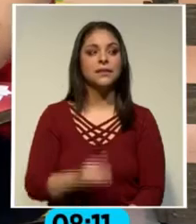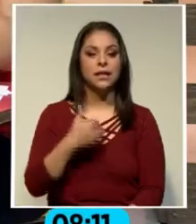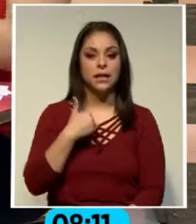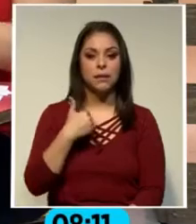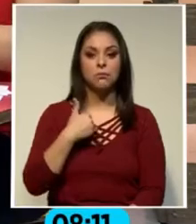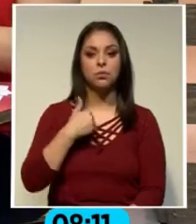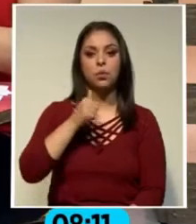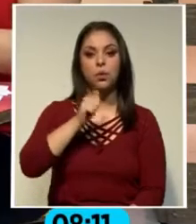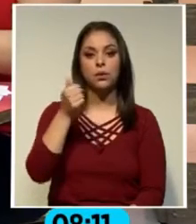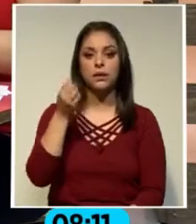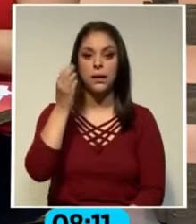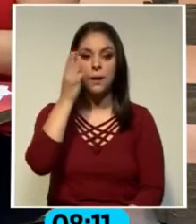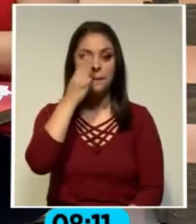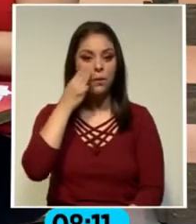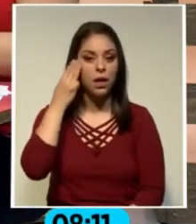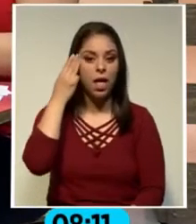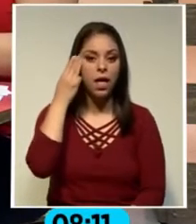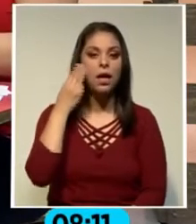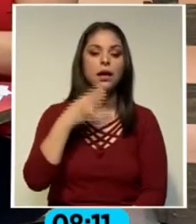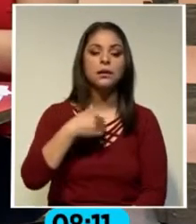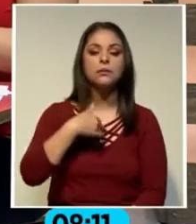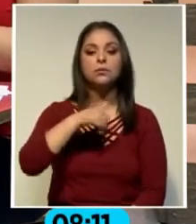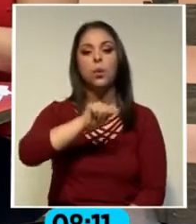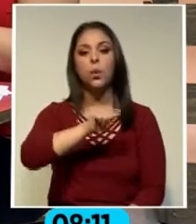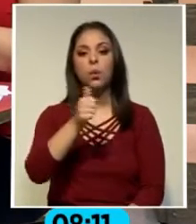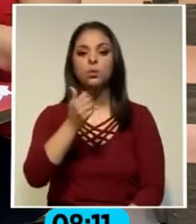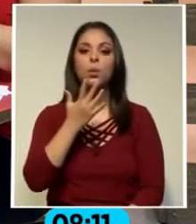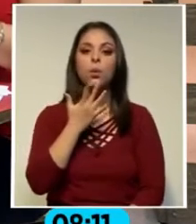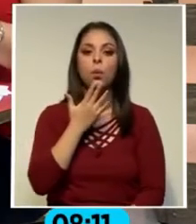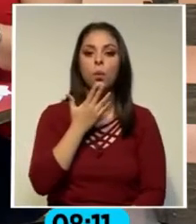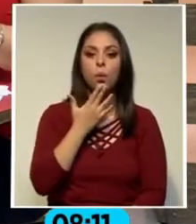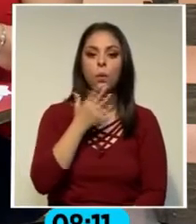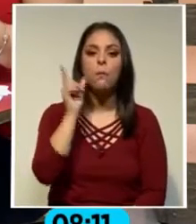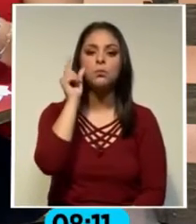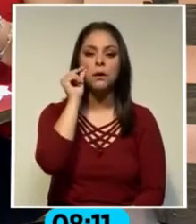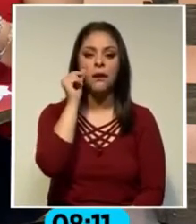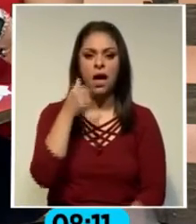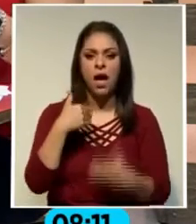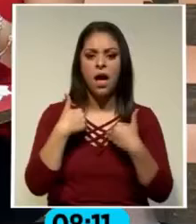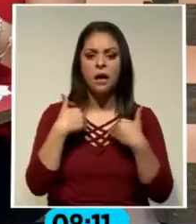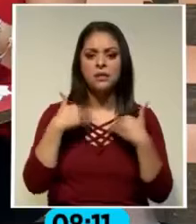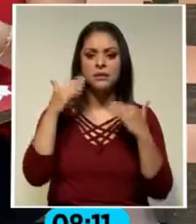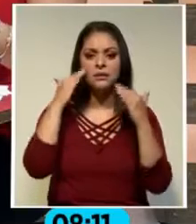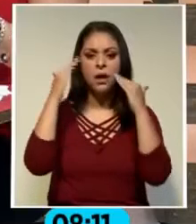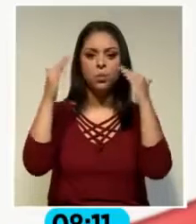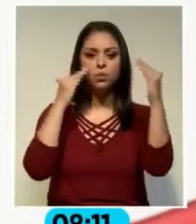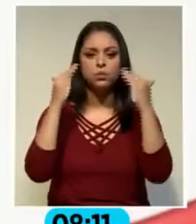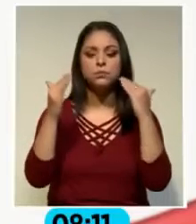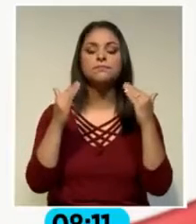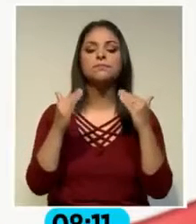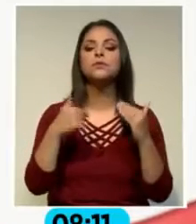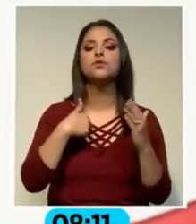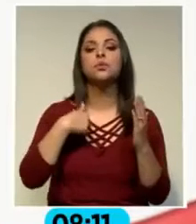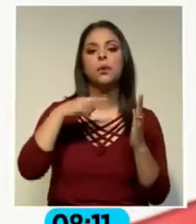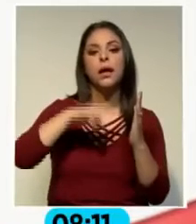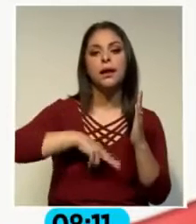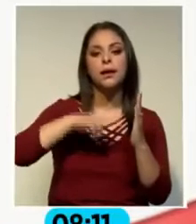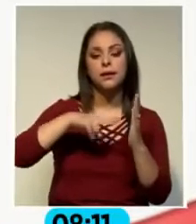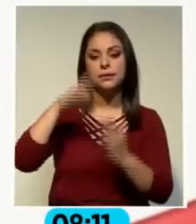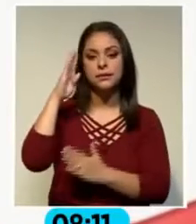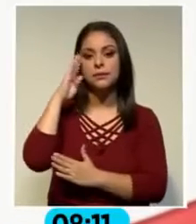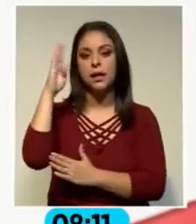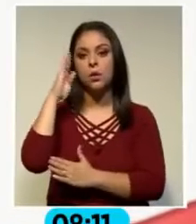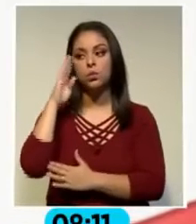te parece si usamos una de este otro color? Vamos a ver, tenemos saludos. Tenemos muchas cosas. Yo voy a leer los saludos mientras que Niña